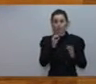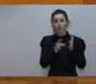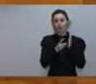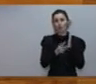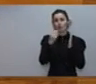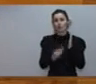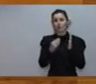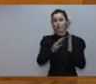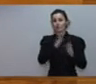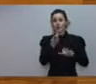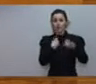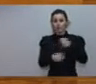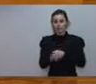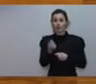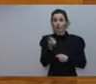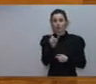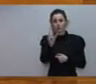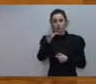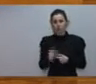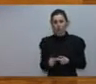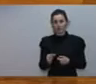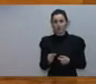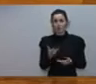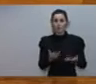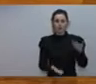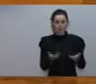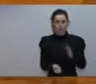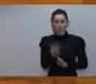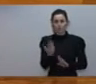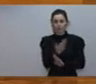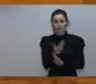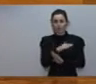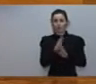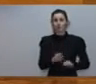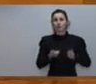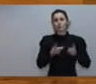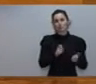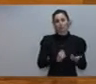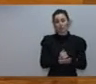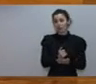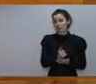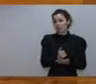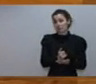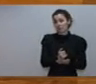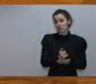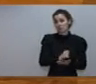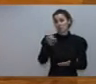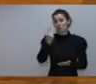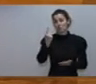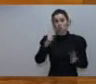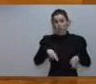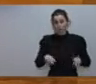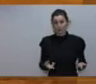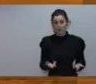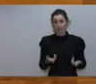por debajo de las producciones. Por otra parte está el sector agrario que no termina de despuntar y nuestro sector pesquero